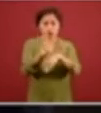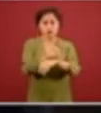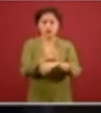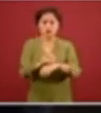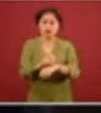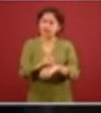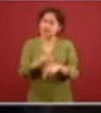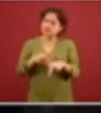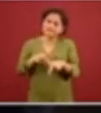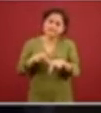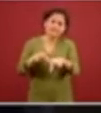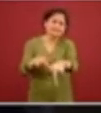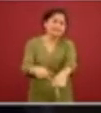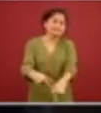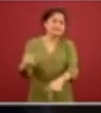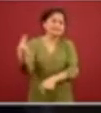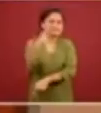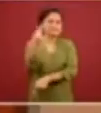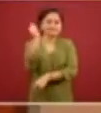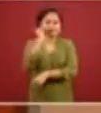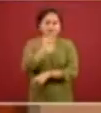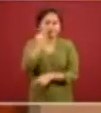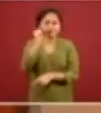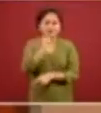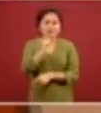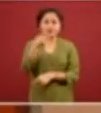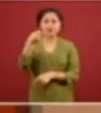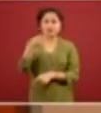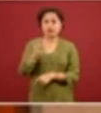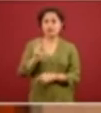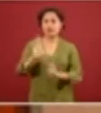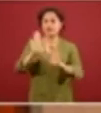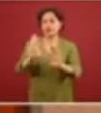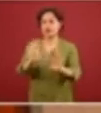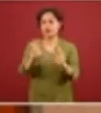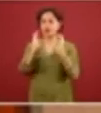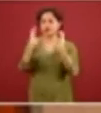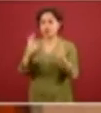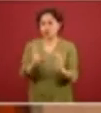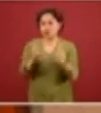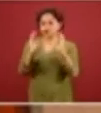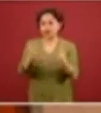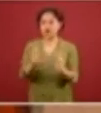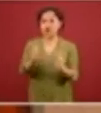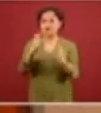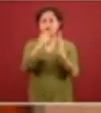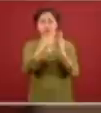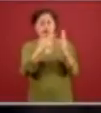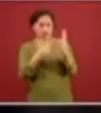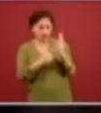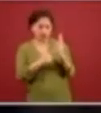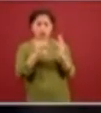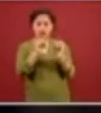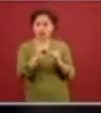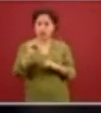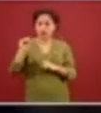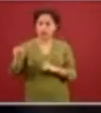Pero ojo, siempre ordenada y alineada a lo que emite la Secretaría de Salud. Por